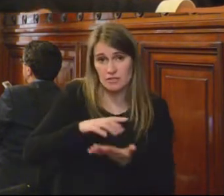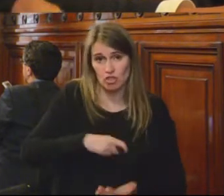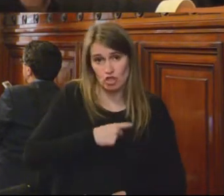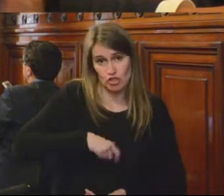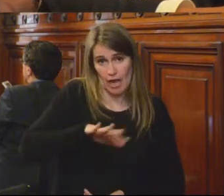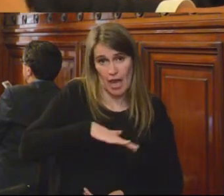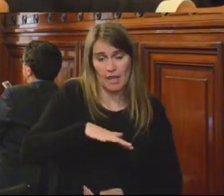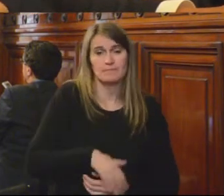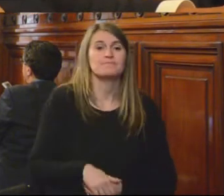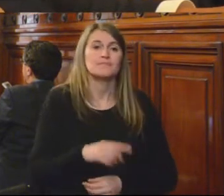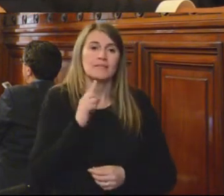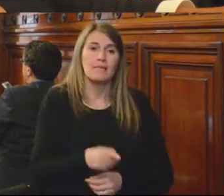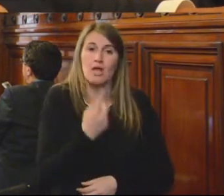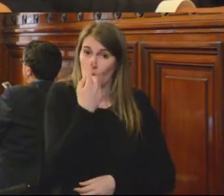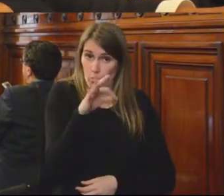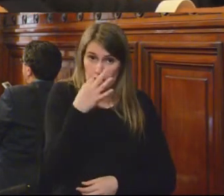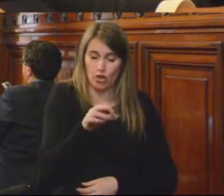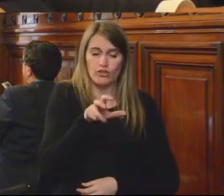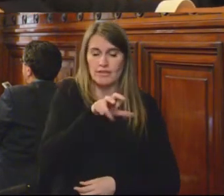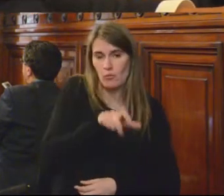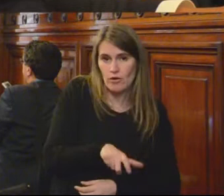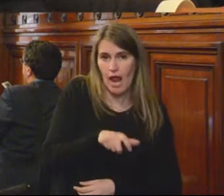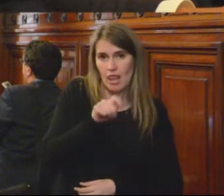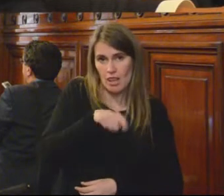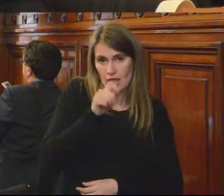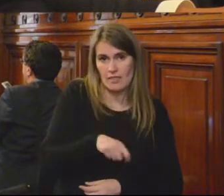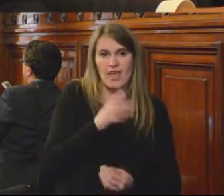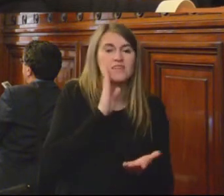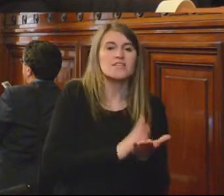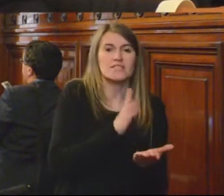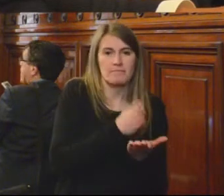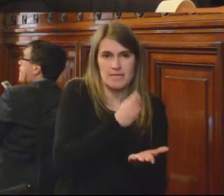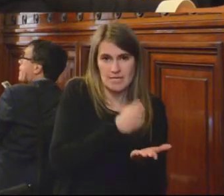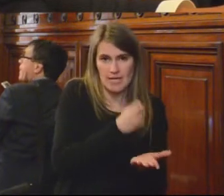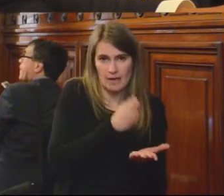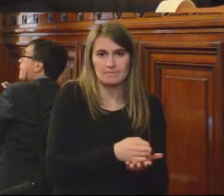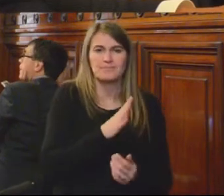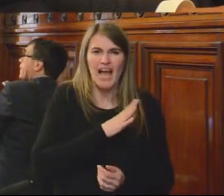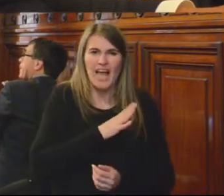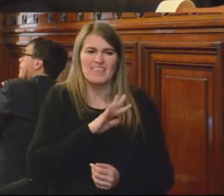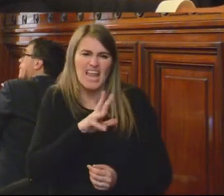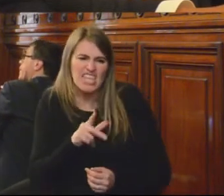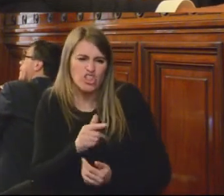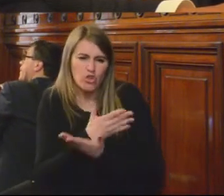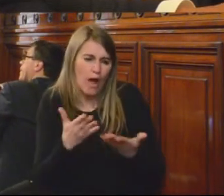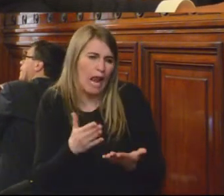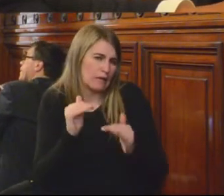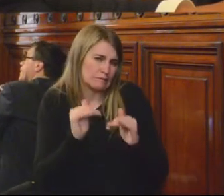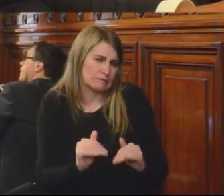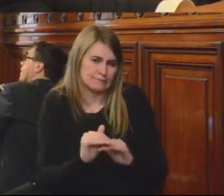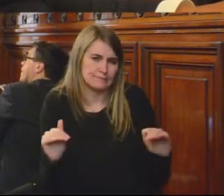cuenta con el único tribunal disciplinario de América Latina, una recién creada jurisdicción municipal que atiende delitos menores bajo un sistema sancionatorio